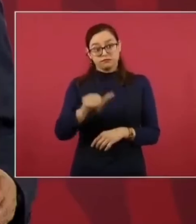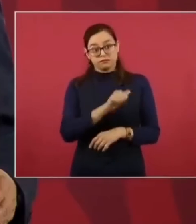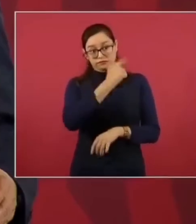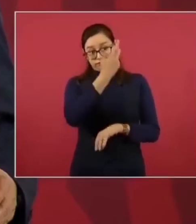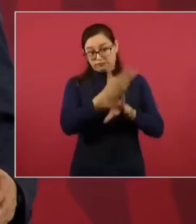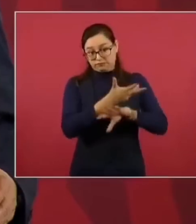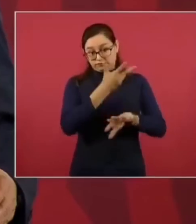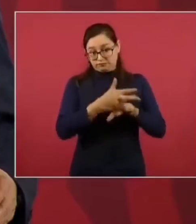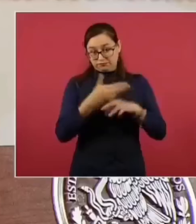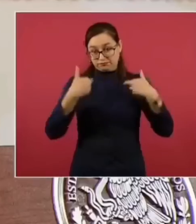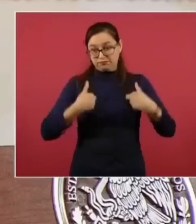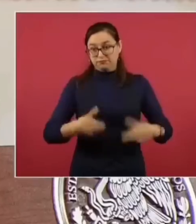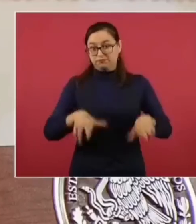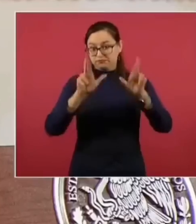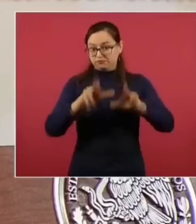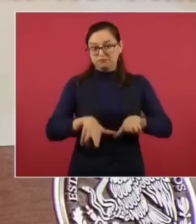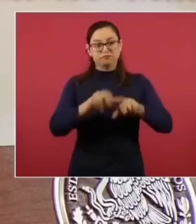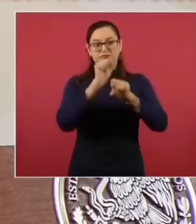el embajador de Estados Unidos